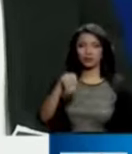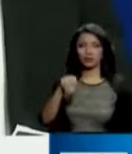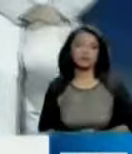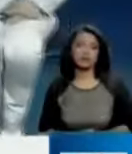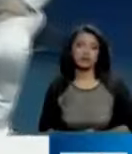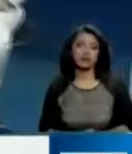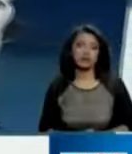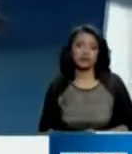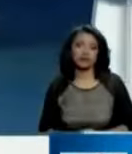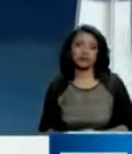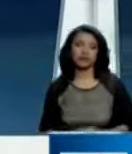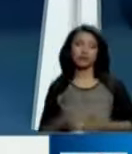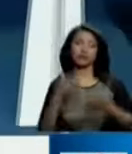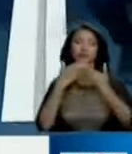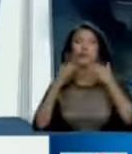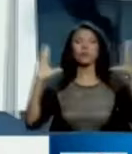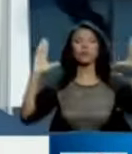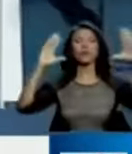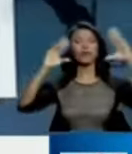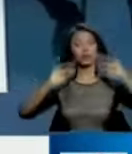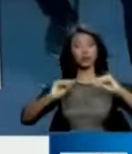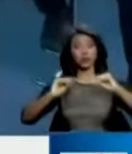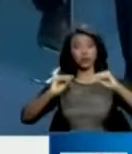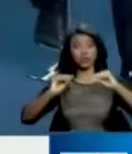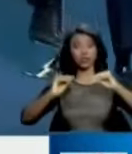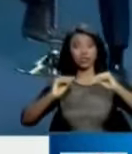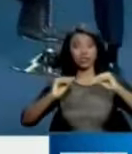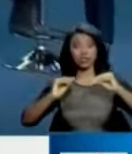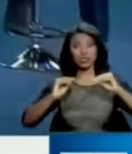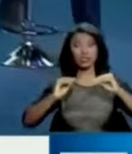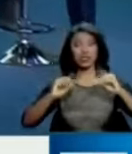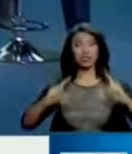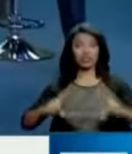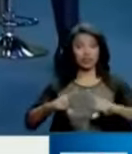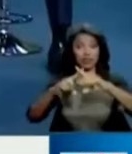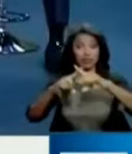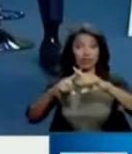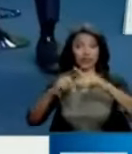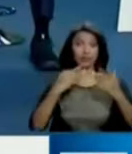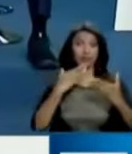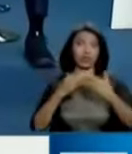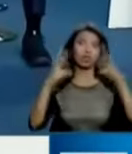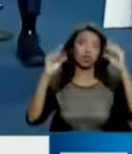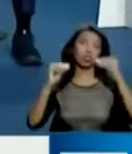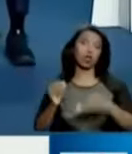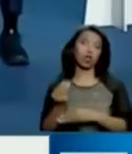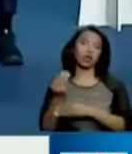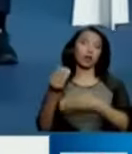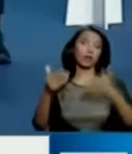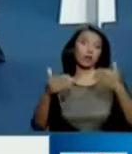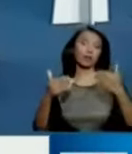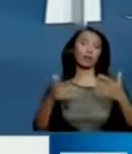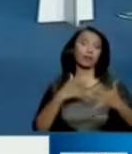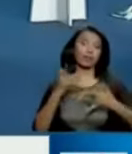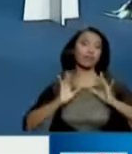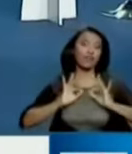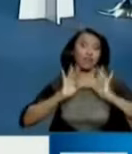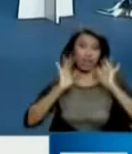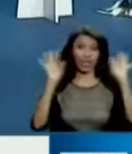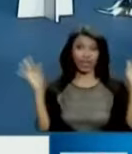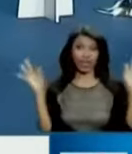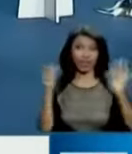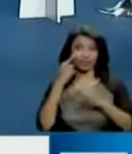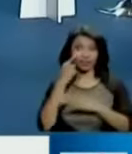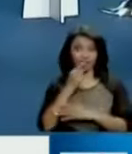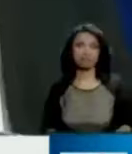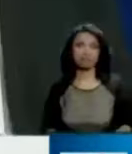era candidato electo en su partido y otro más a la presidencia, y ocurre lo que acabo de decir,